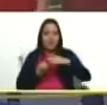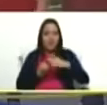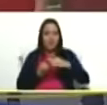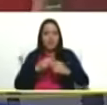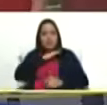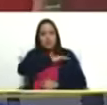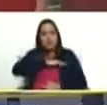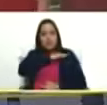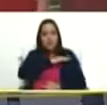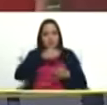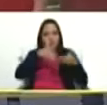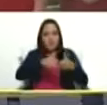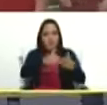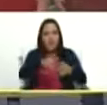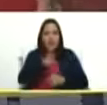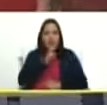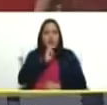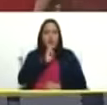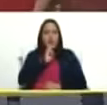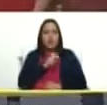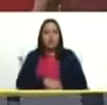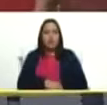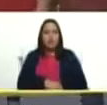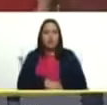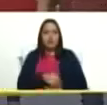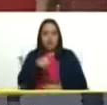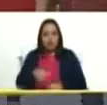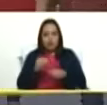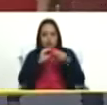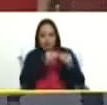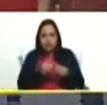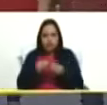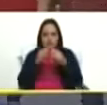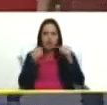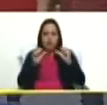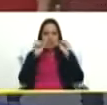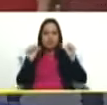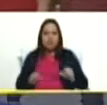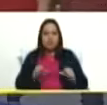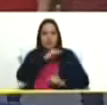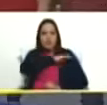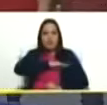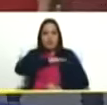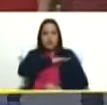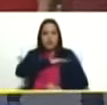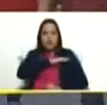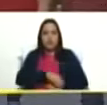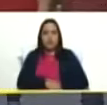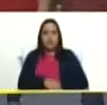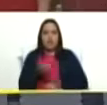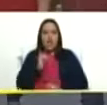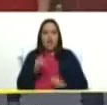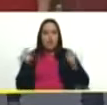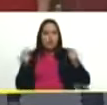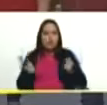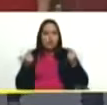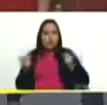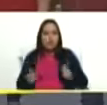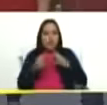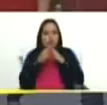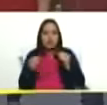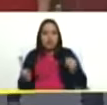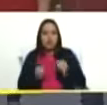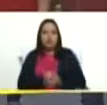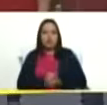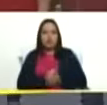La Barca de Oro, donde está constituido todo el sistema de misiones y donde está activo todo